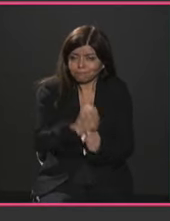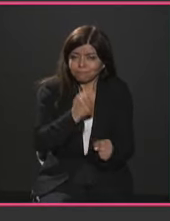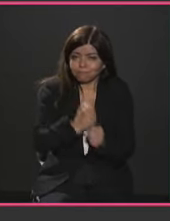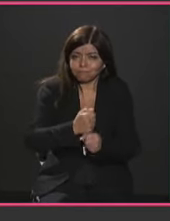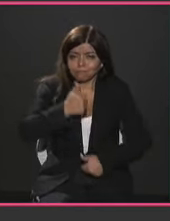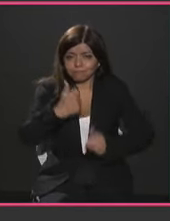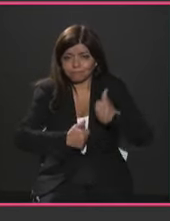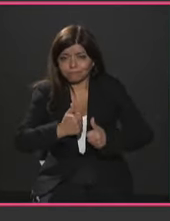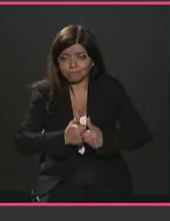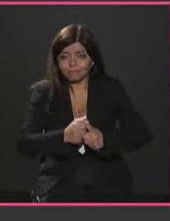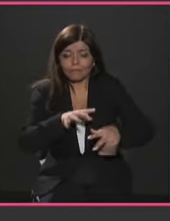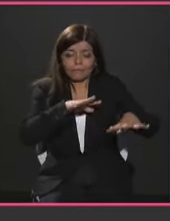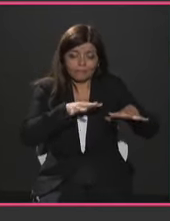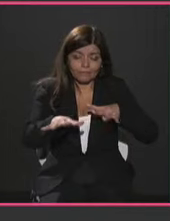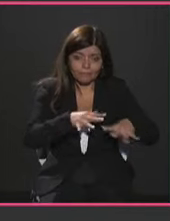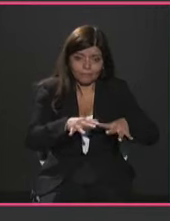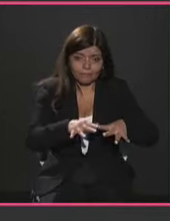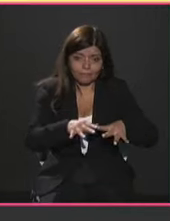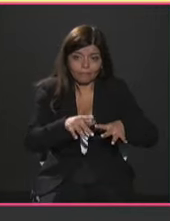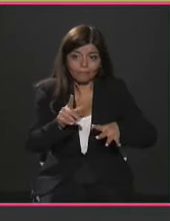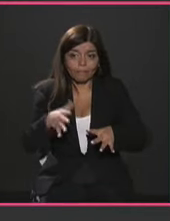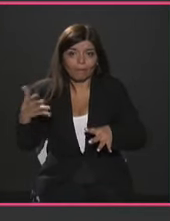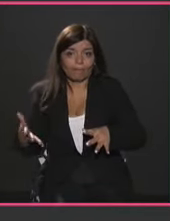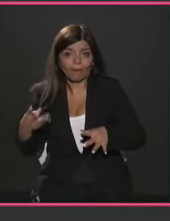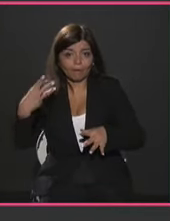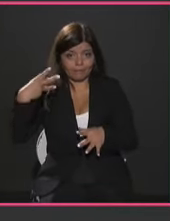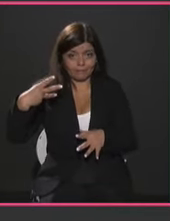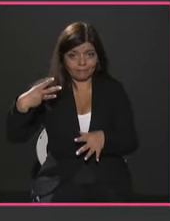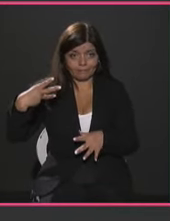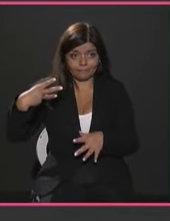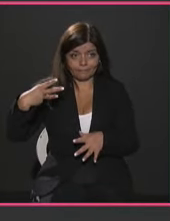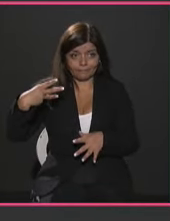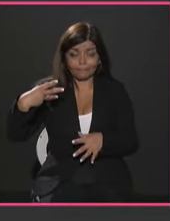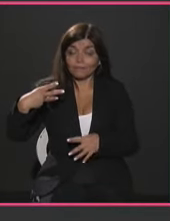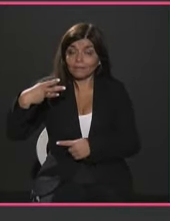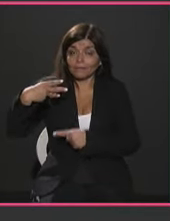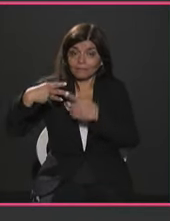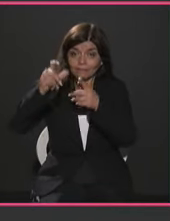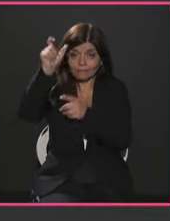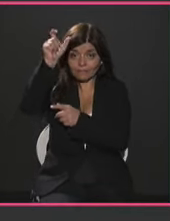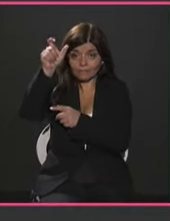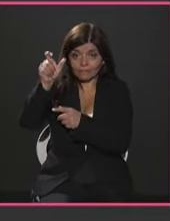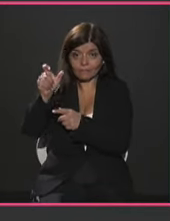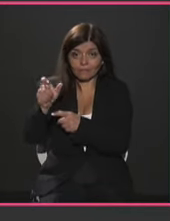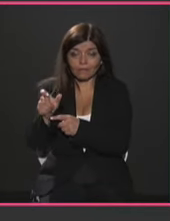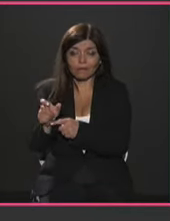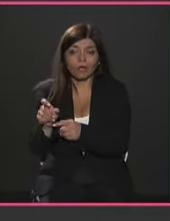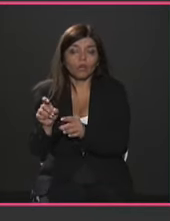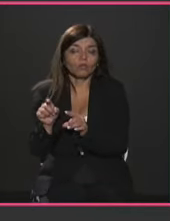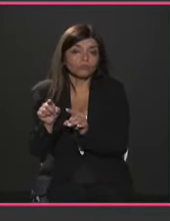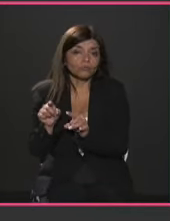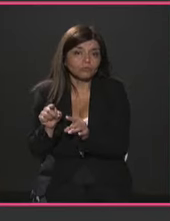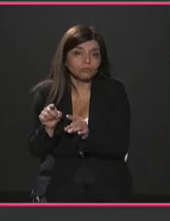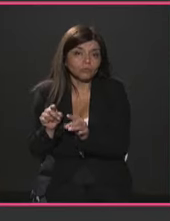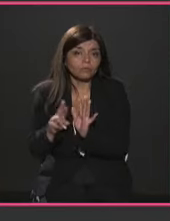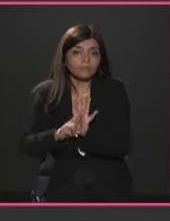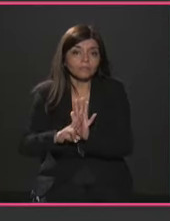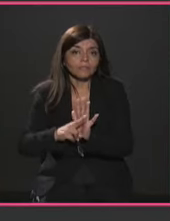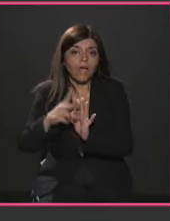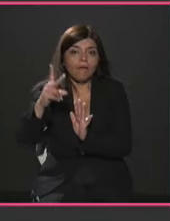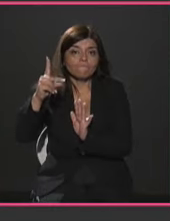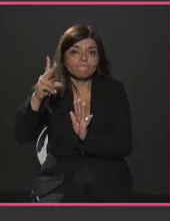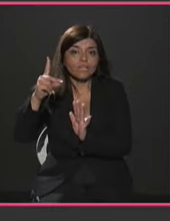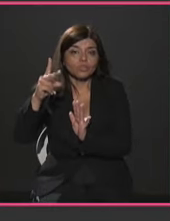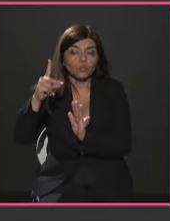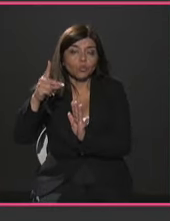y equipamiento para descubrir los tres que descubrimos en la barra de la derecha es son representa los 21